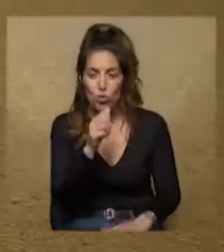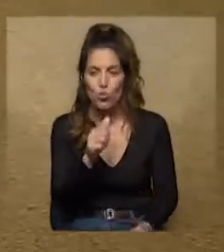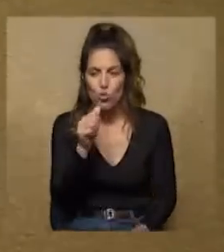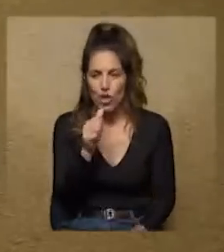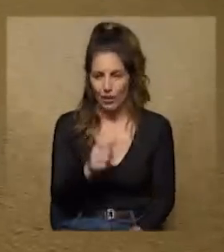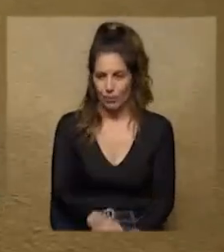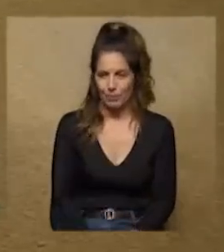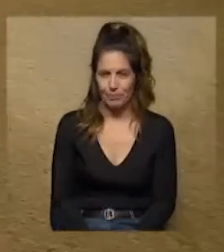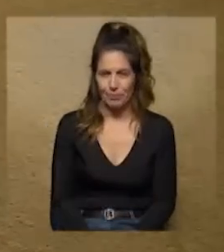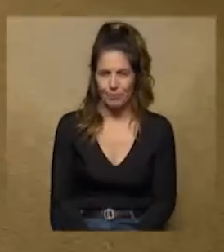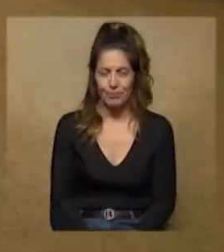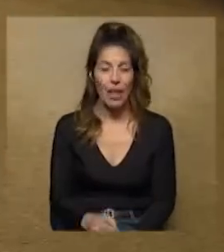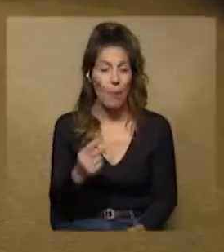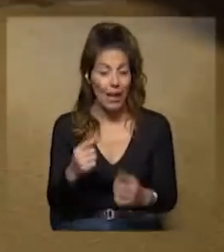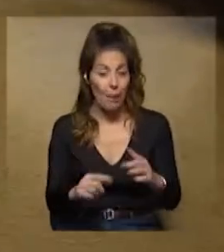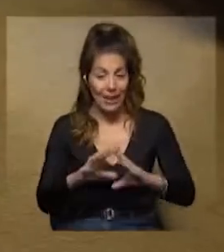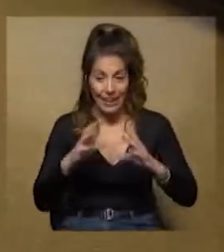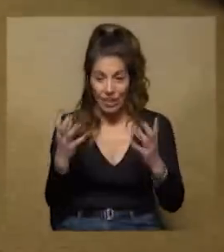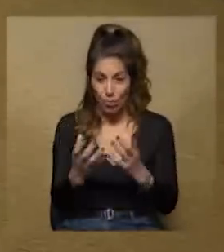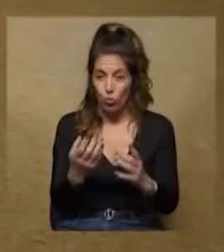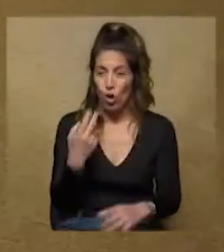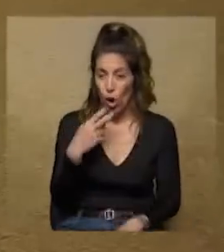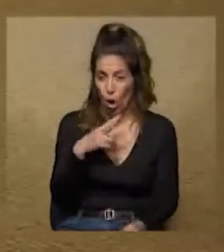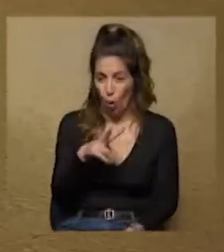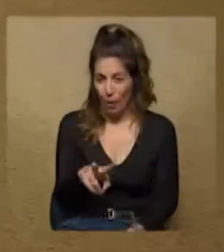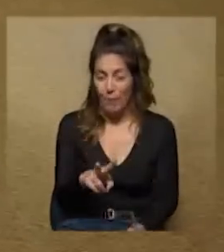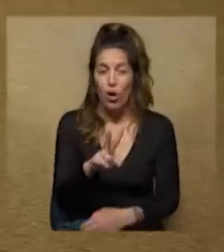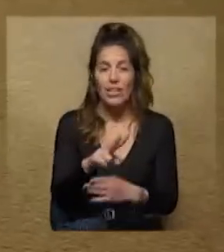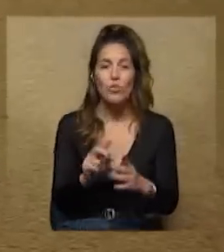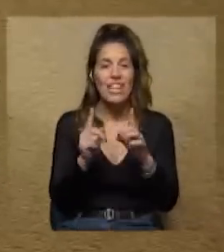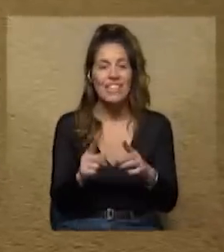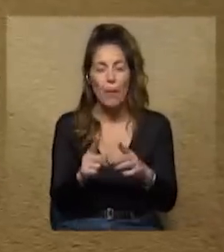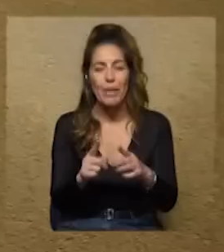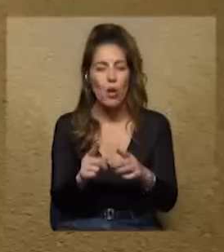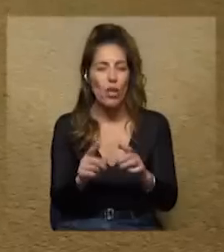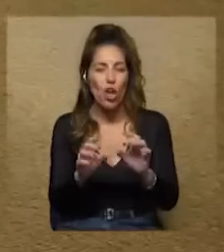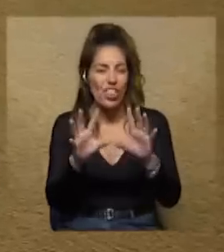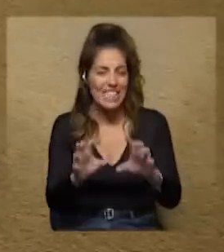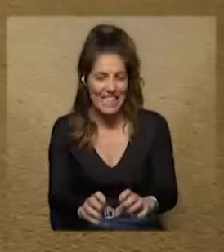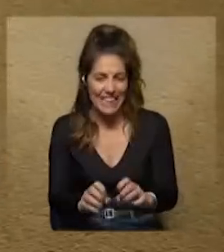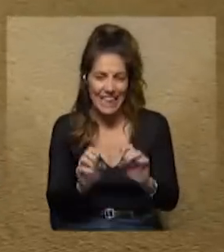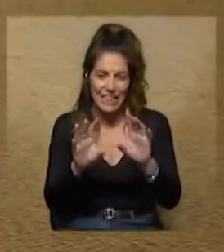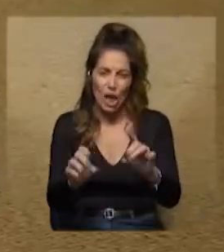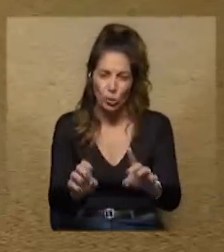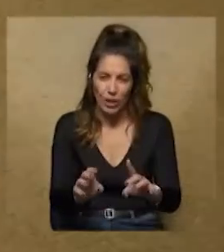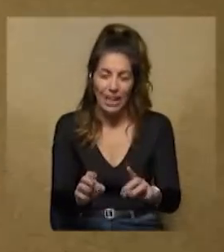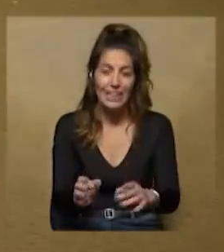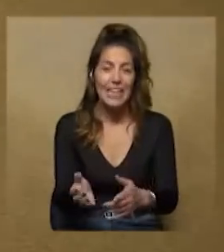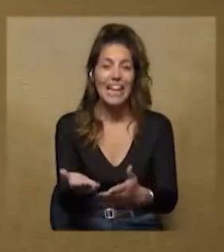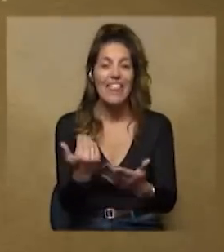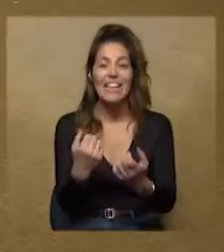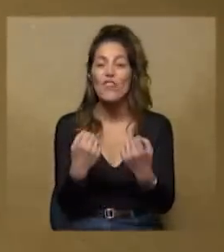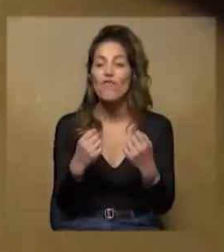digamos en varias partes del mundo lo vemos habitualmente que se utiliza también cuando hay desastres naturales y se tiene que relevar ese tipo de información en